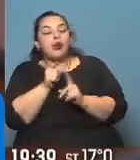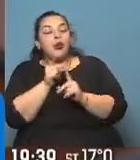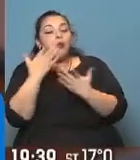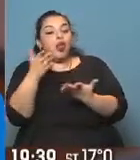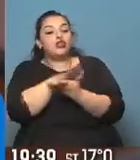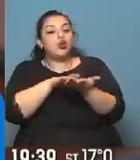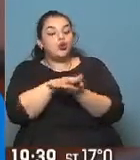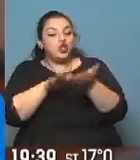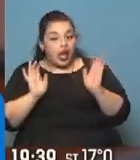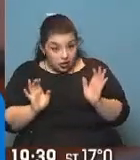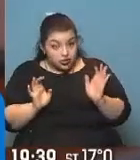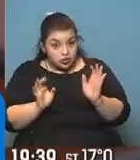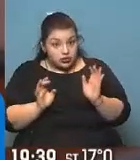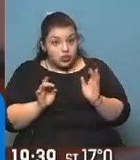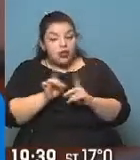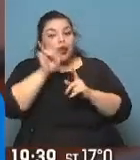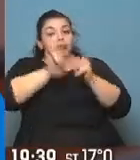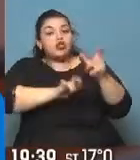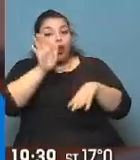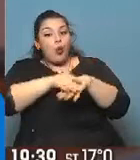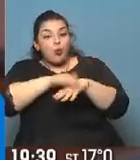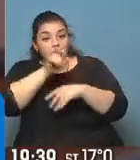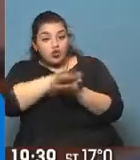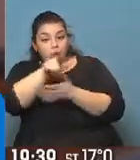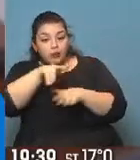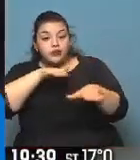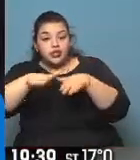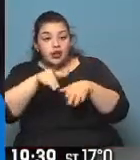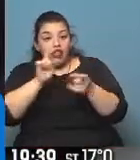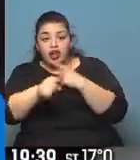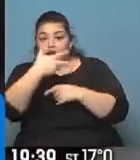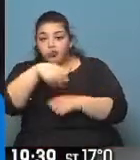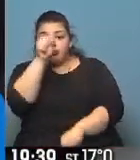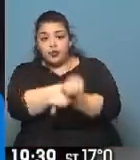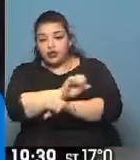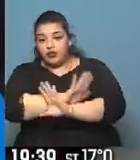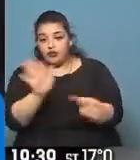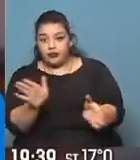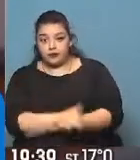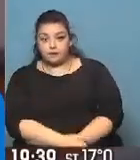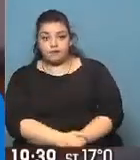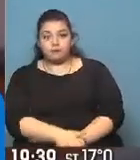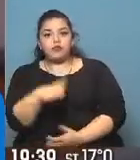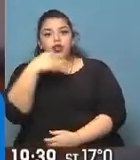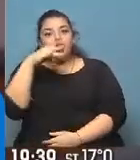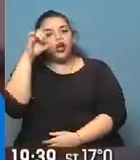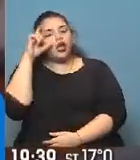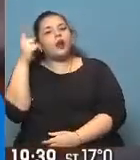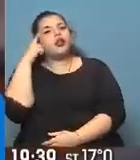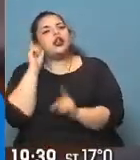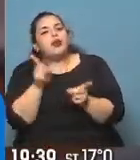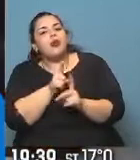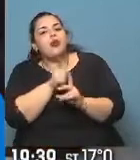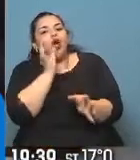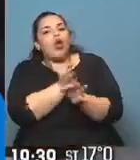quienes cometieron esa aberración vayan presos moreno nos hace pensar en el estado de las